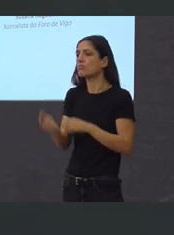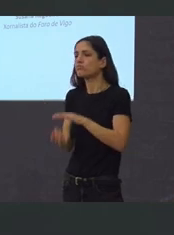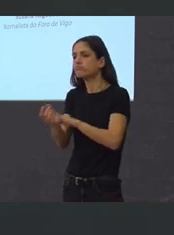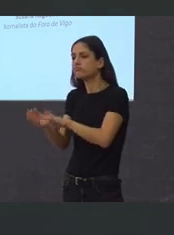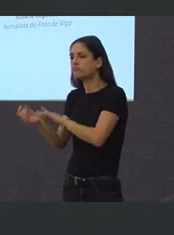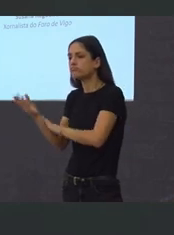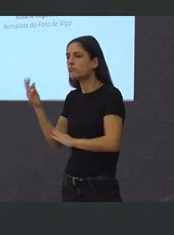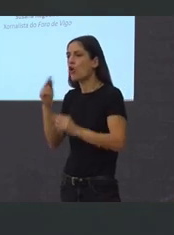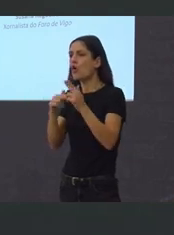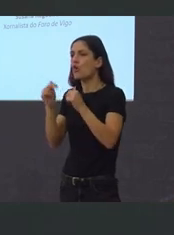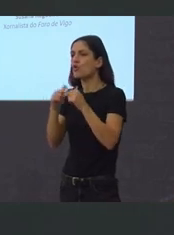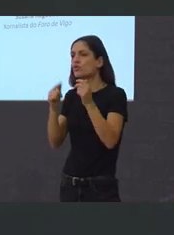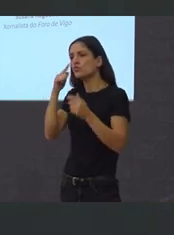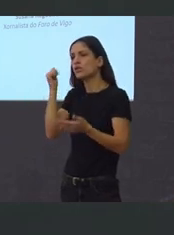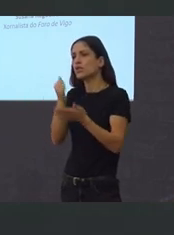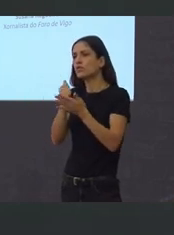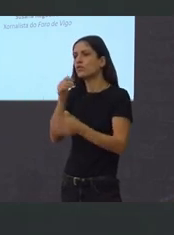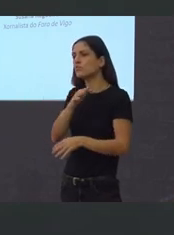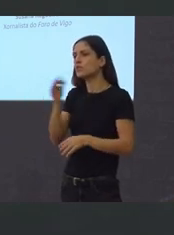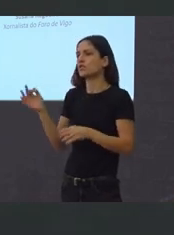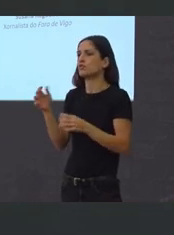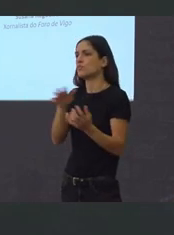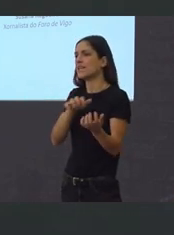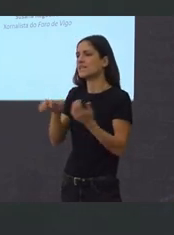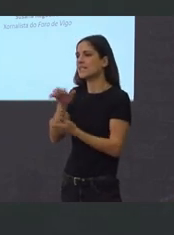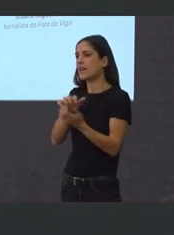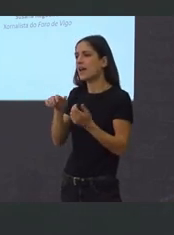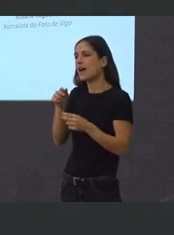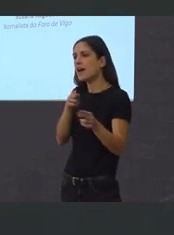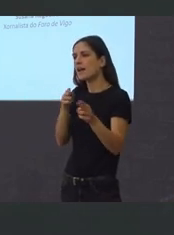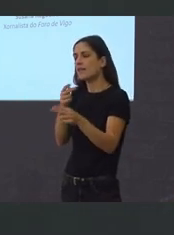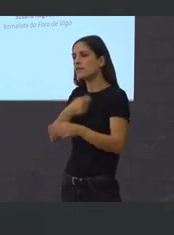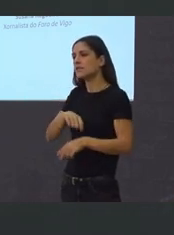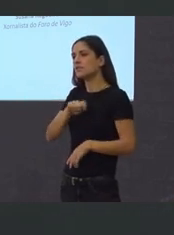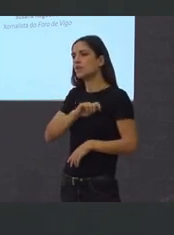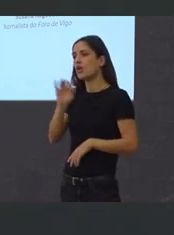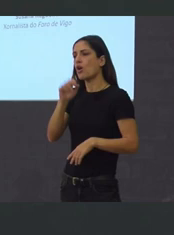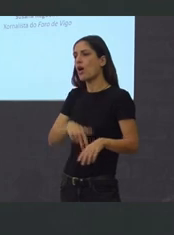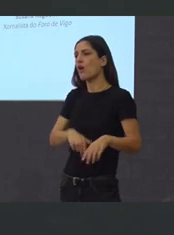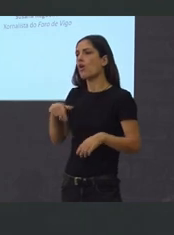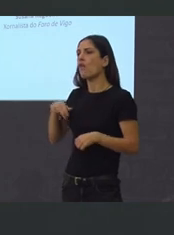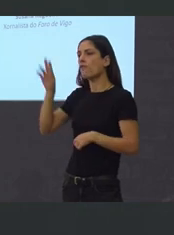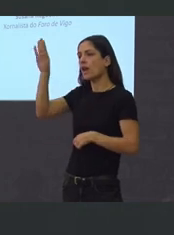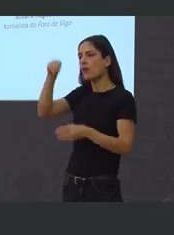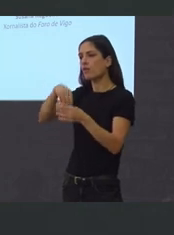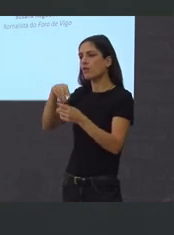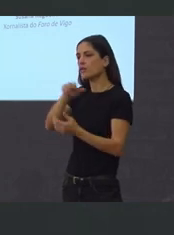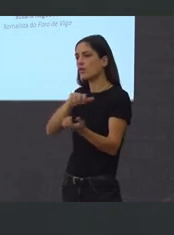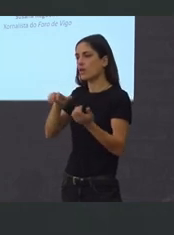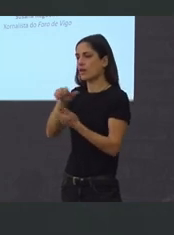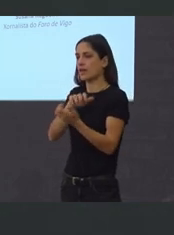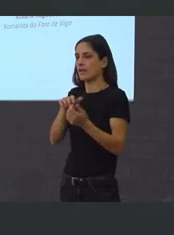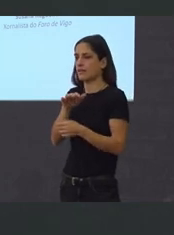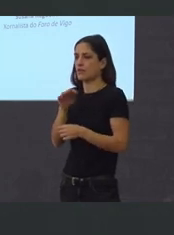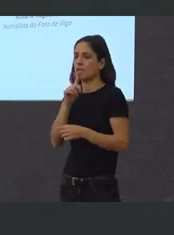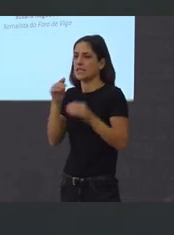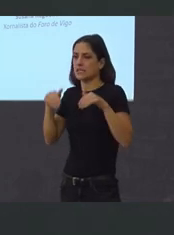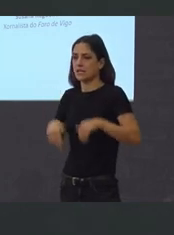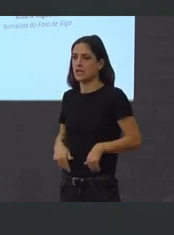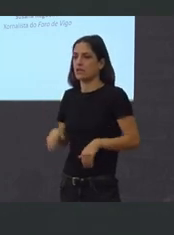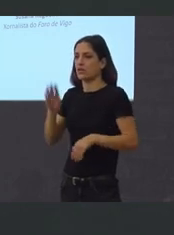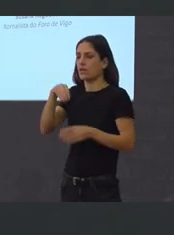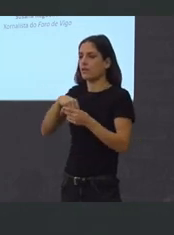Deconstruindo mitos, o factor religioso na Guerra Civil Española ou Franco versus Nacións Unidas, que afondan a guerra silenciosa entre os servicios de